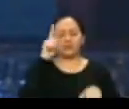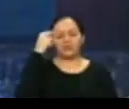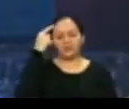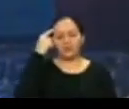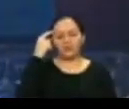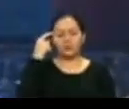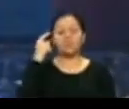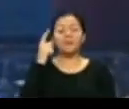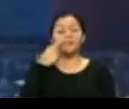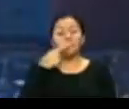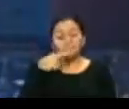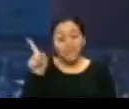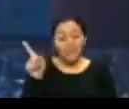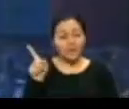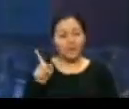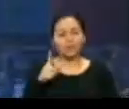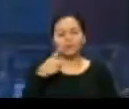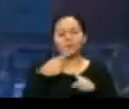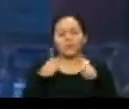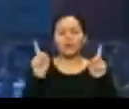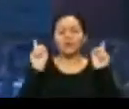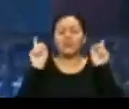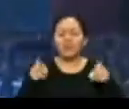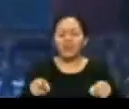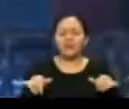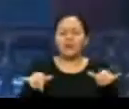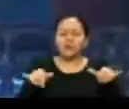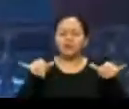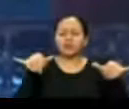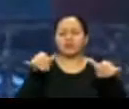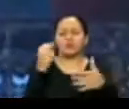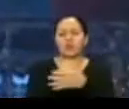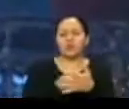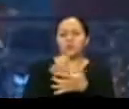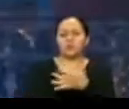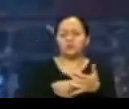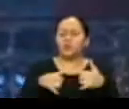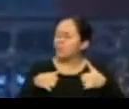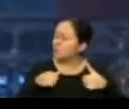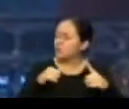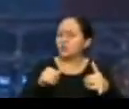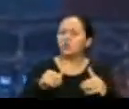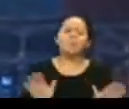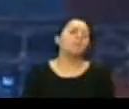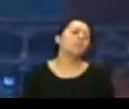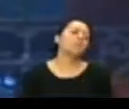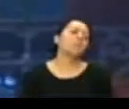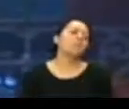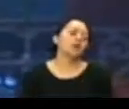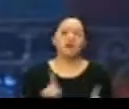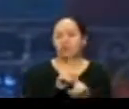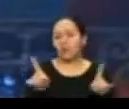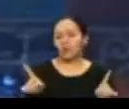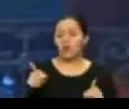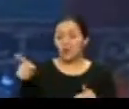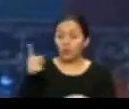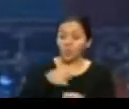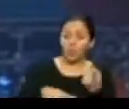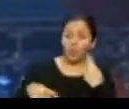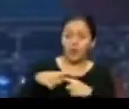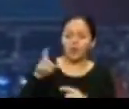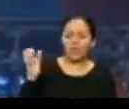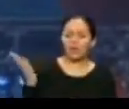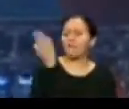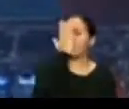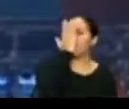tenemos que seguir en la lucha. Esto continúa. Quieren volver y con sed de